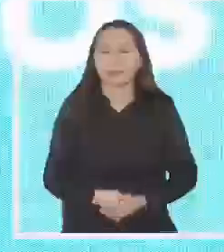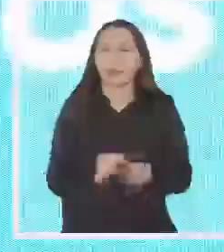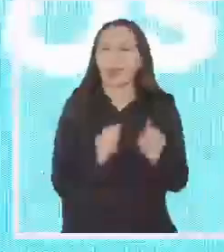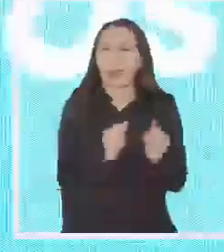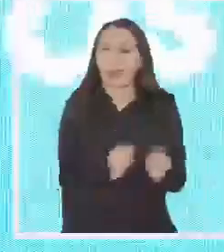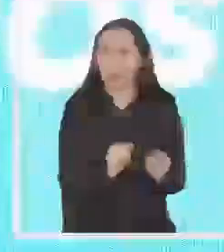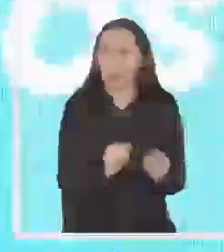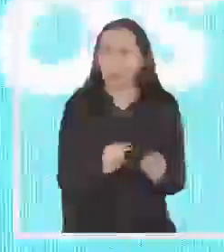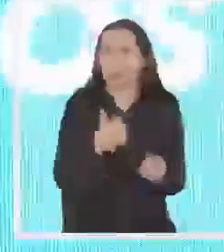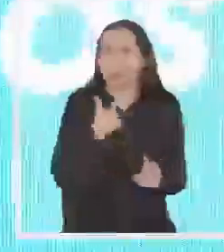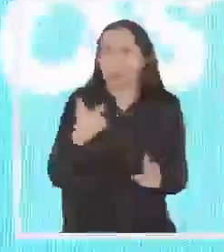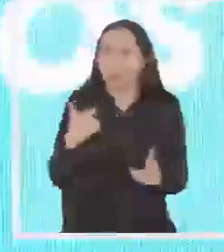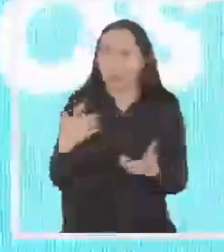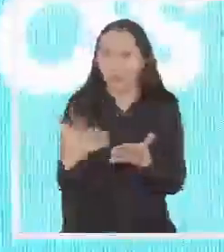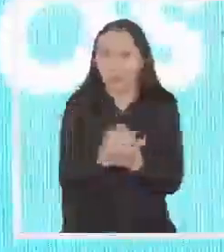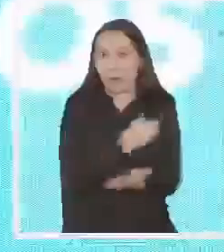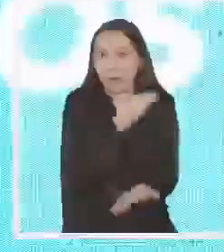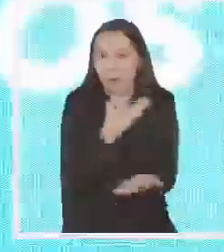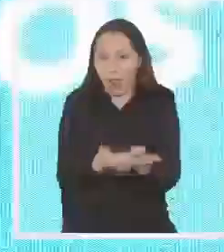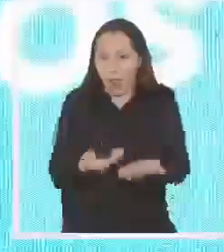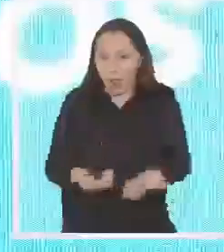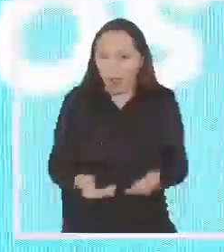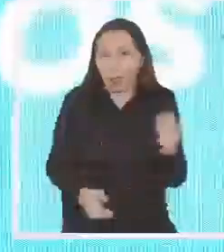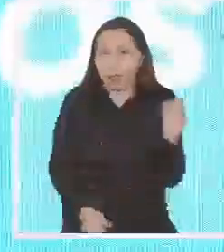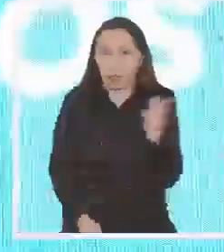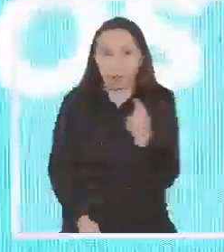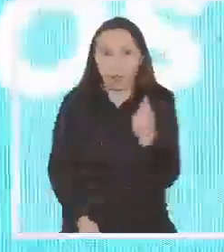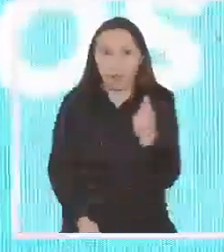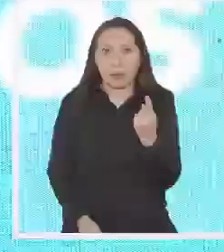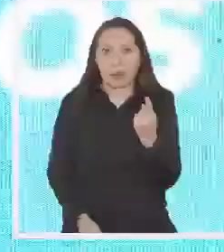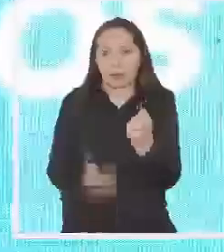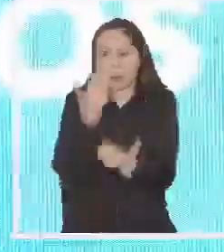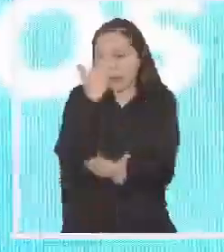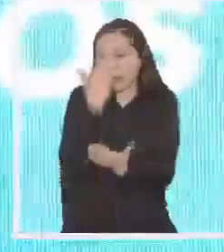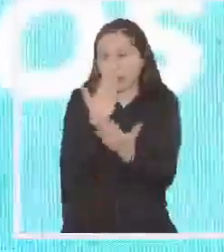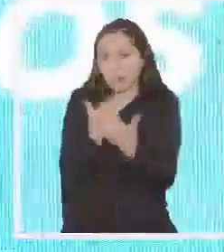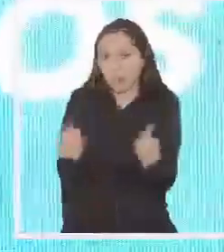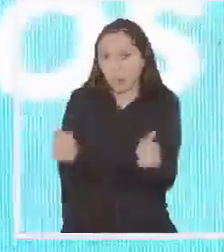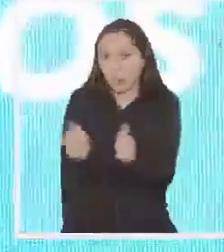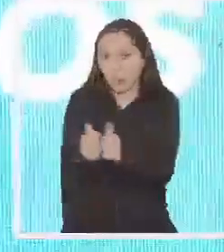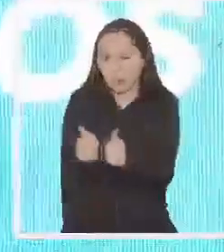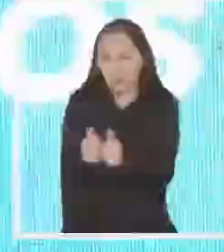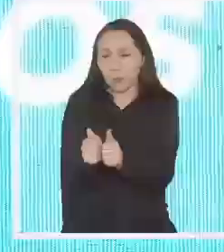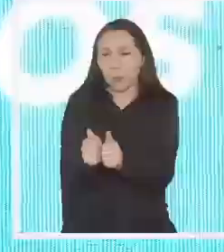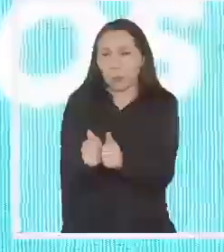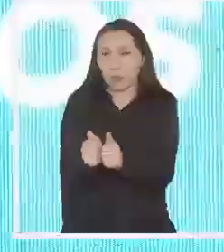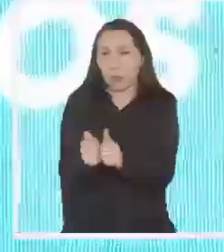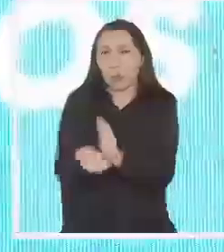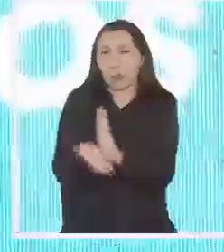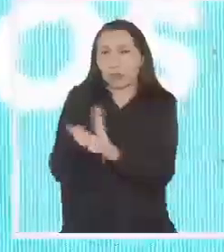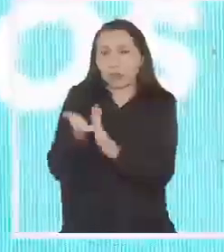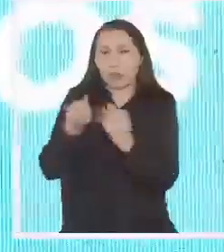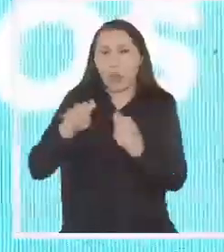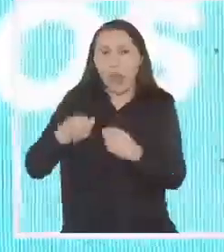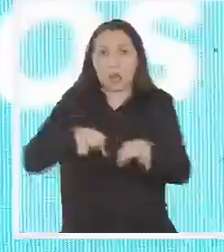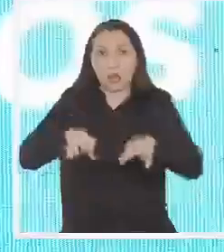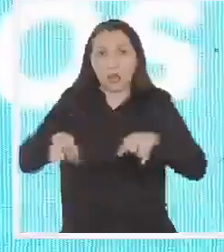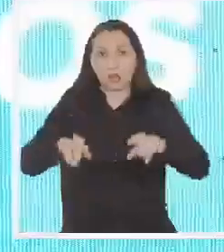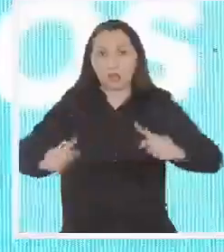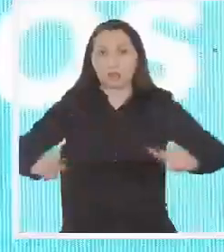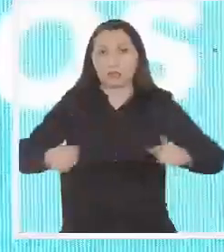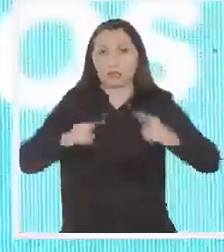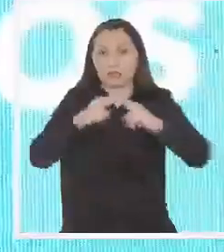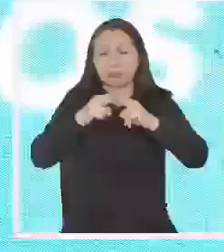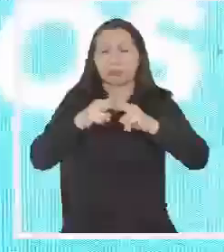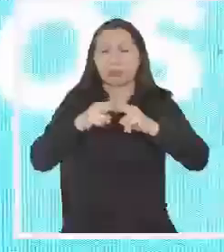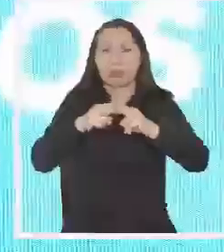Entonces, ¿qué es lo que hemos logrado hasta ahora? Primero, enfrentamos en conjunto el alza en el costo de los insumos para la